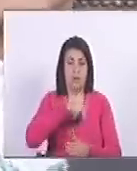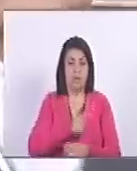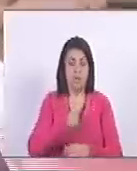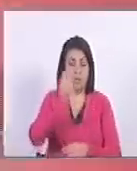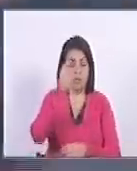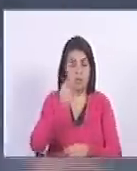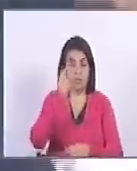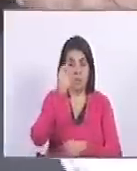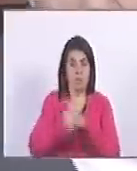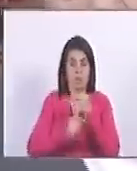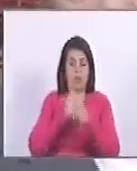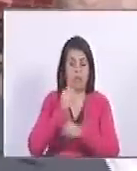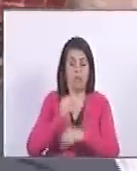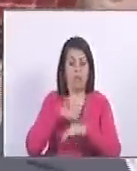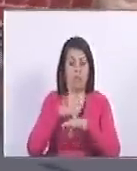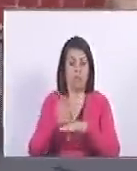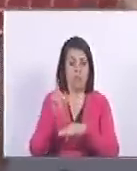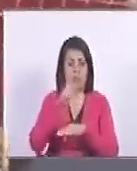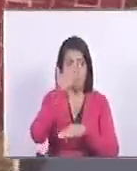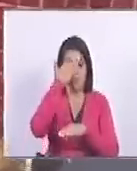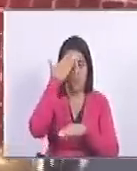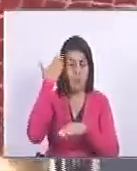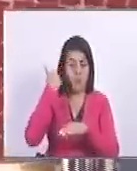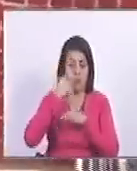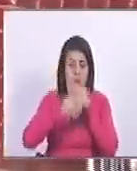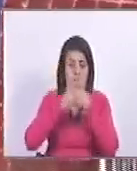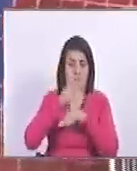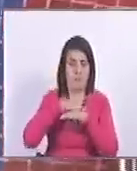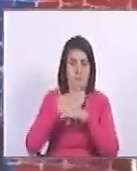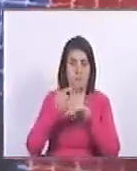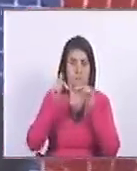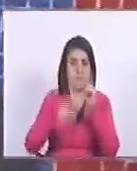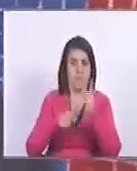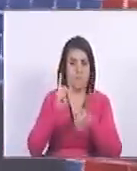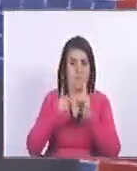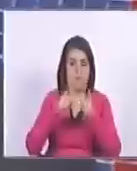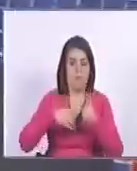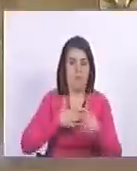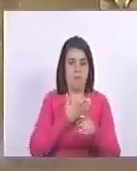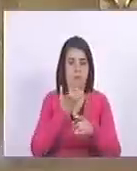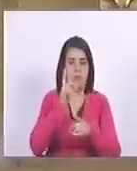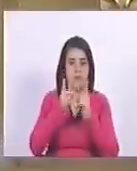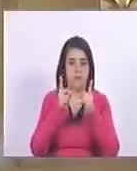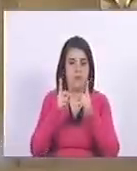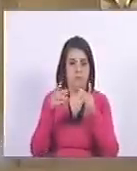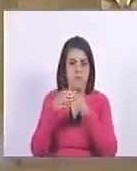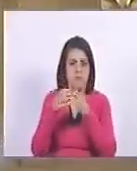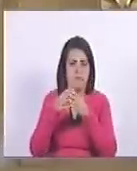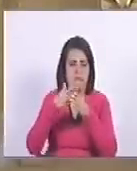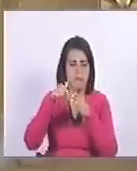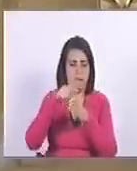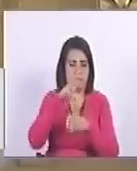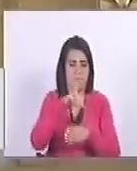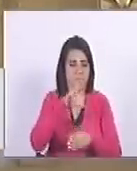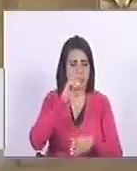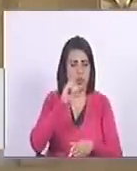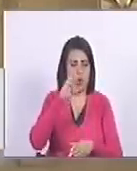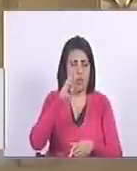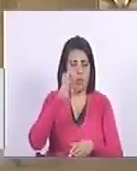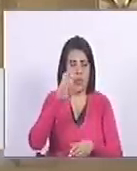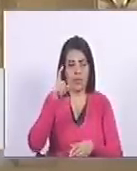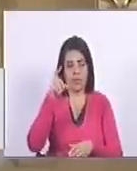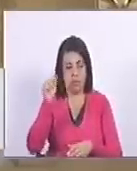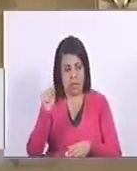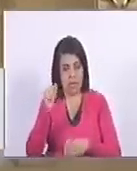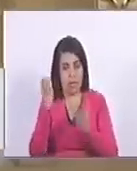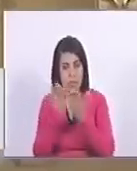diputados que no se olviden nunca que alguna vez cantaron en algún coro, Robexa, alguna vez en